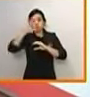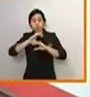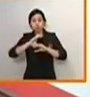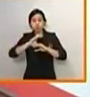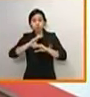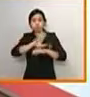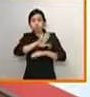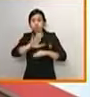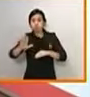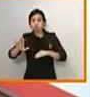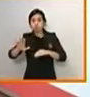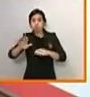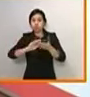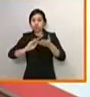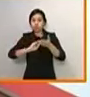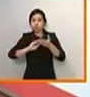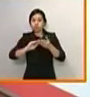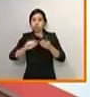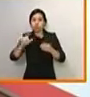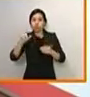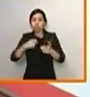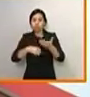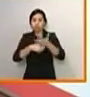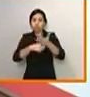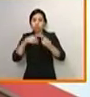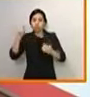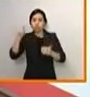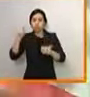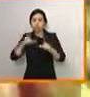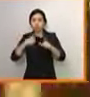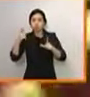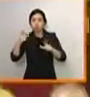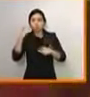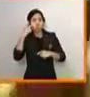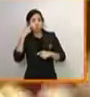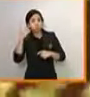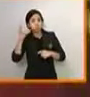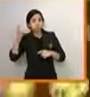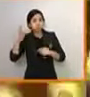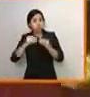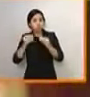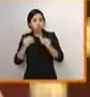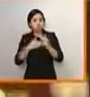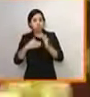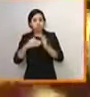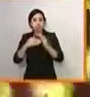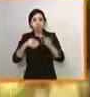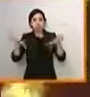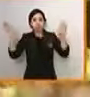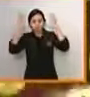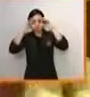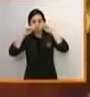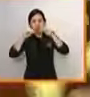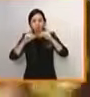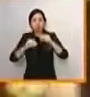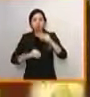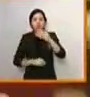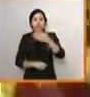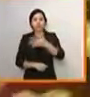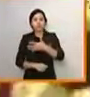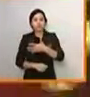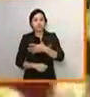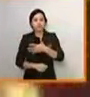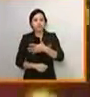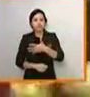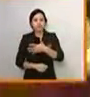que si usted adquirió su boleto por 20 lempiras, acompáñenme a conocer los 6 números millonarios de esta noche. El primer número seleccionado